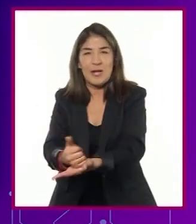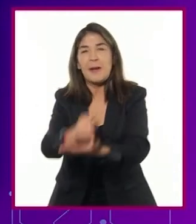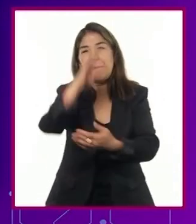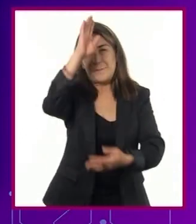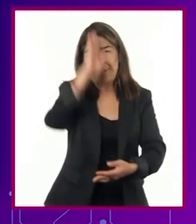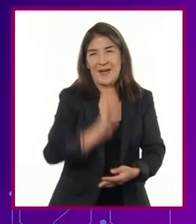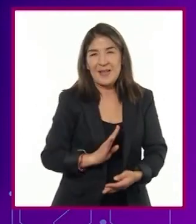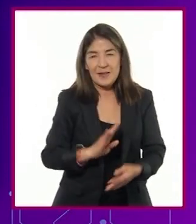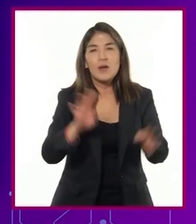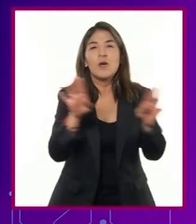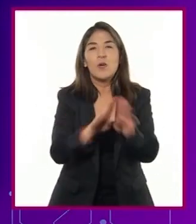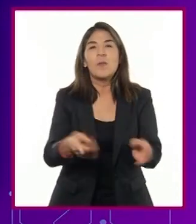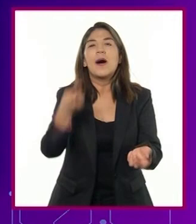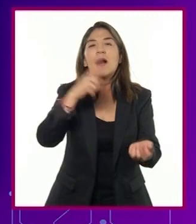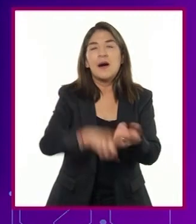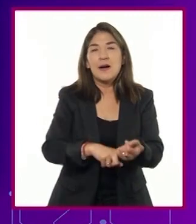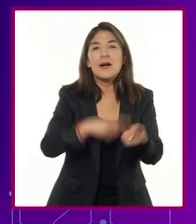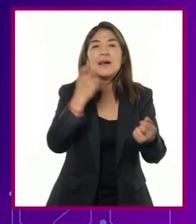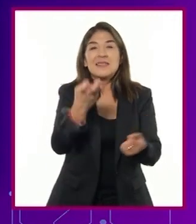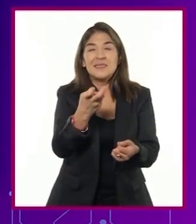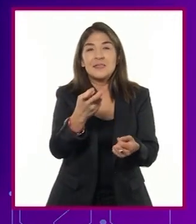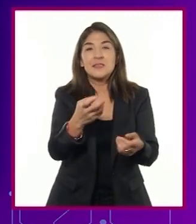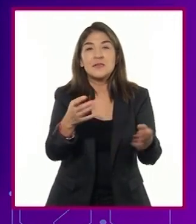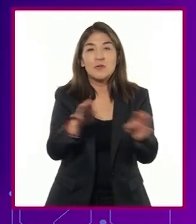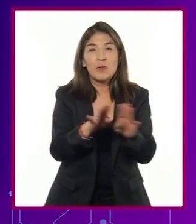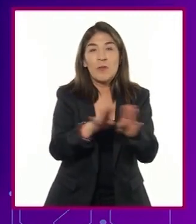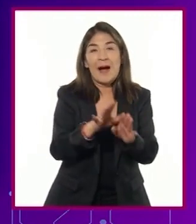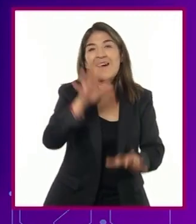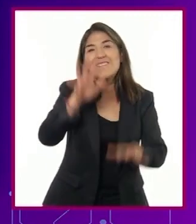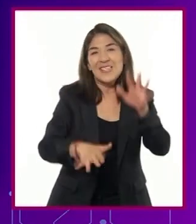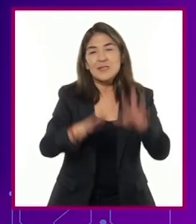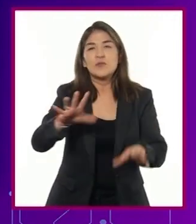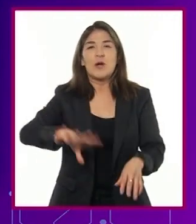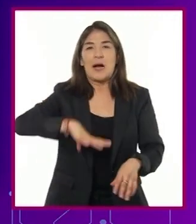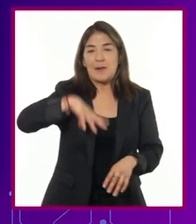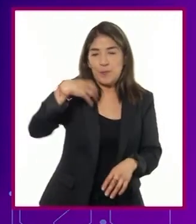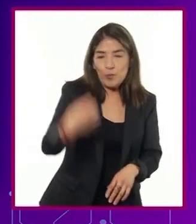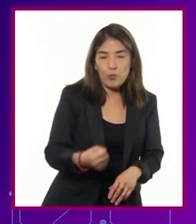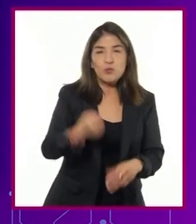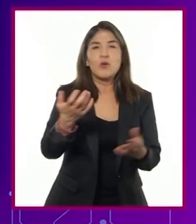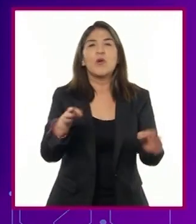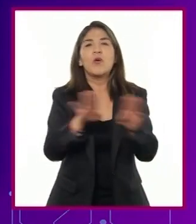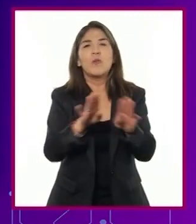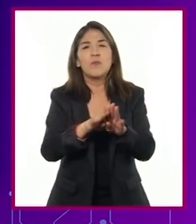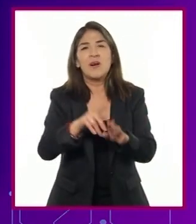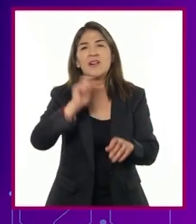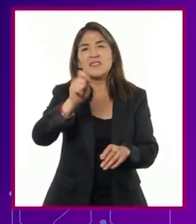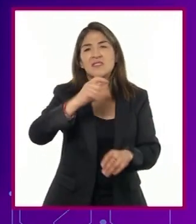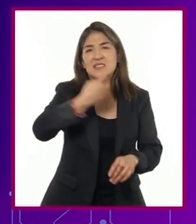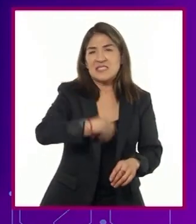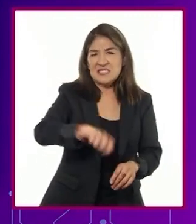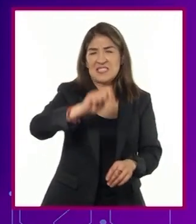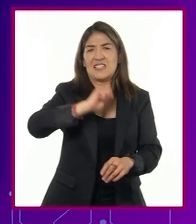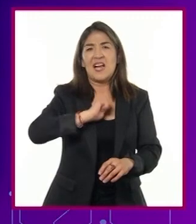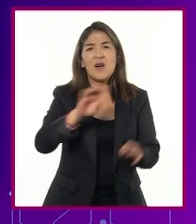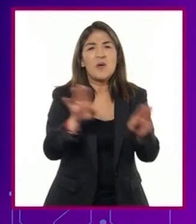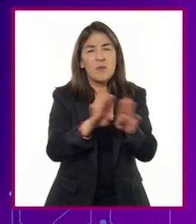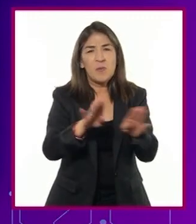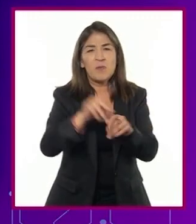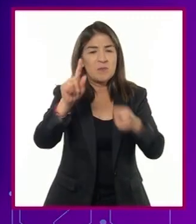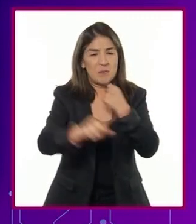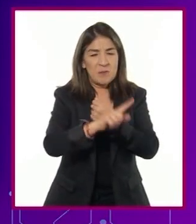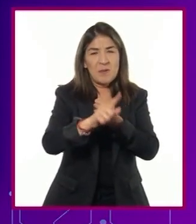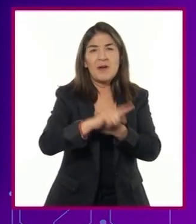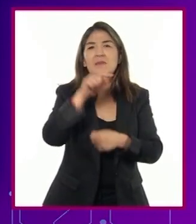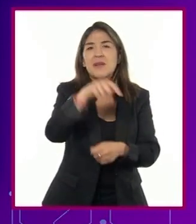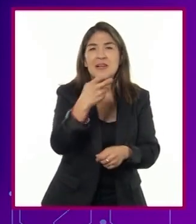que hay conflictos en los que no es deseable negociar, como el abuso o el daño de la dignidad de alguien, sino detener la